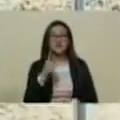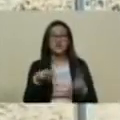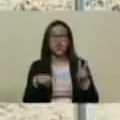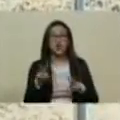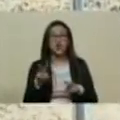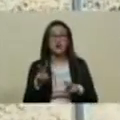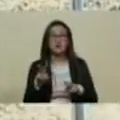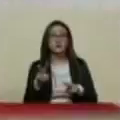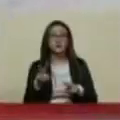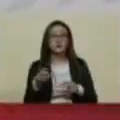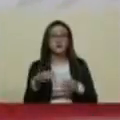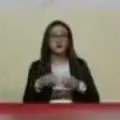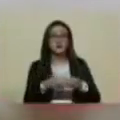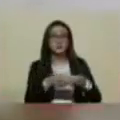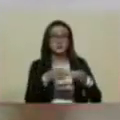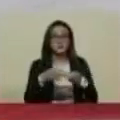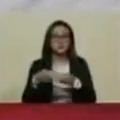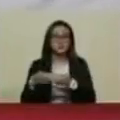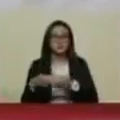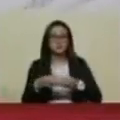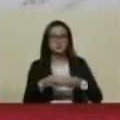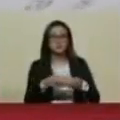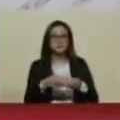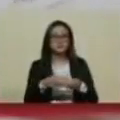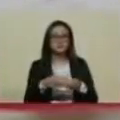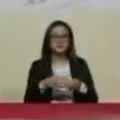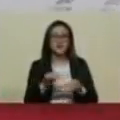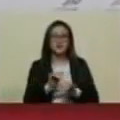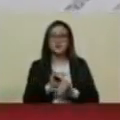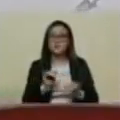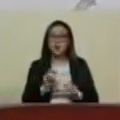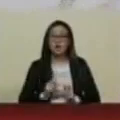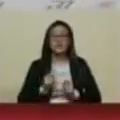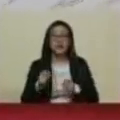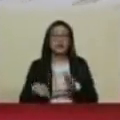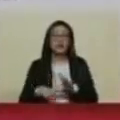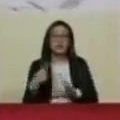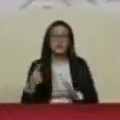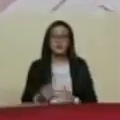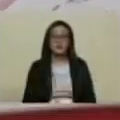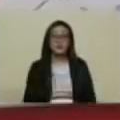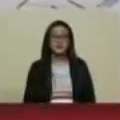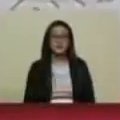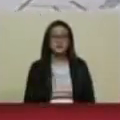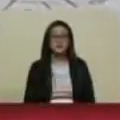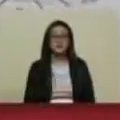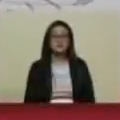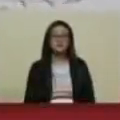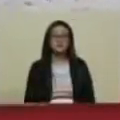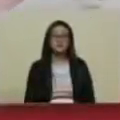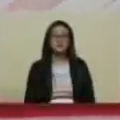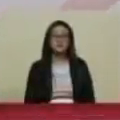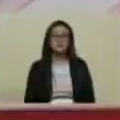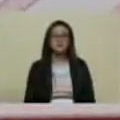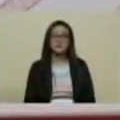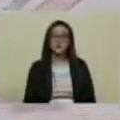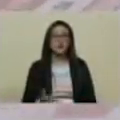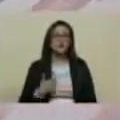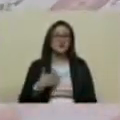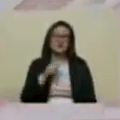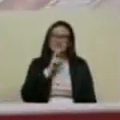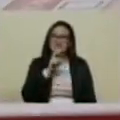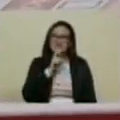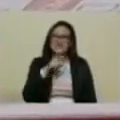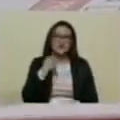112 unidades y vamos terminando y entregando, Elías. Y mira, así nos reventemos,